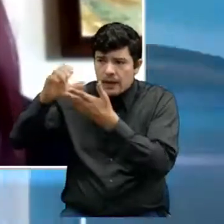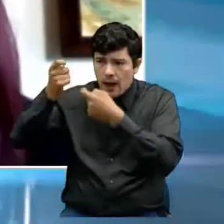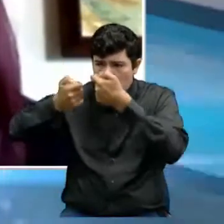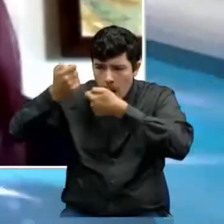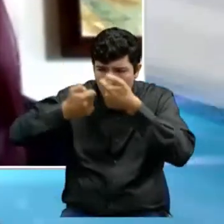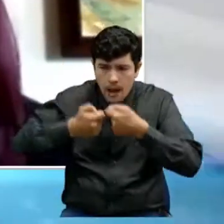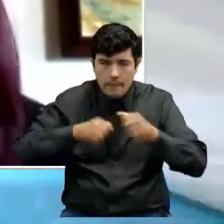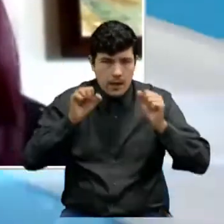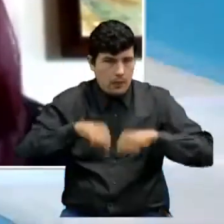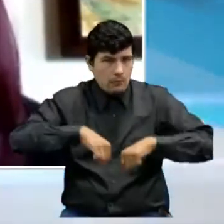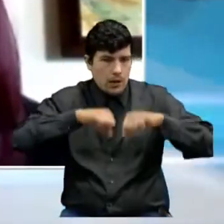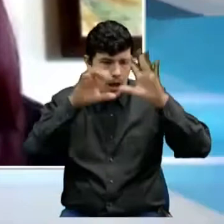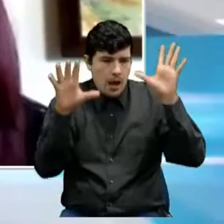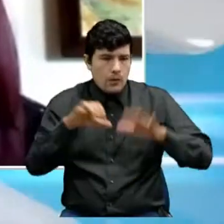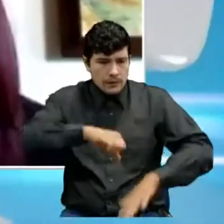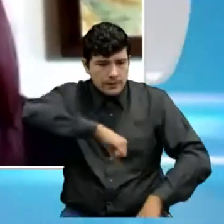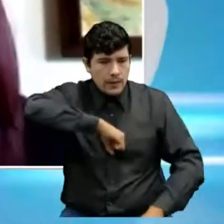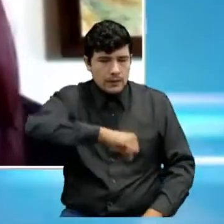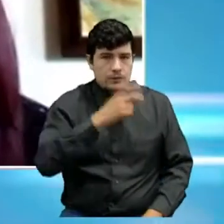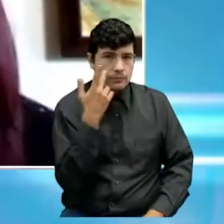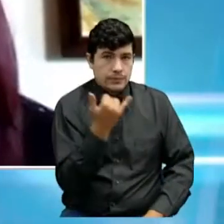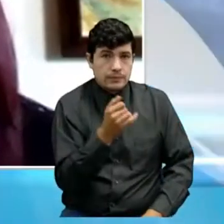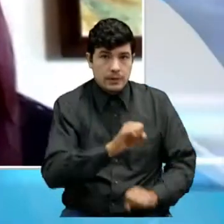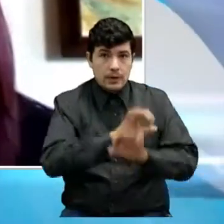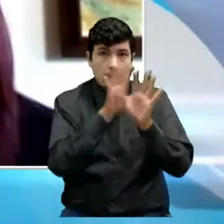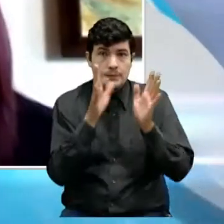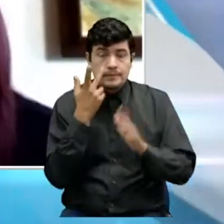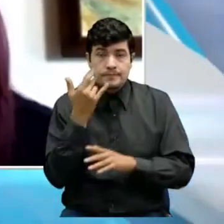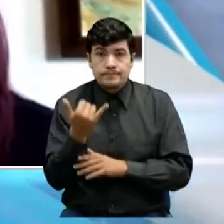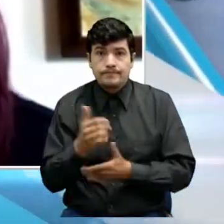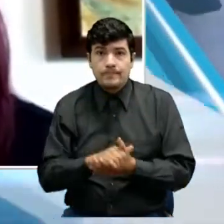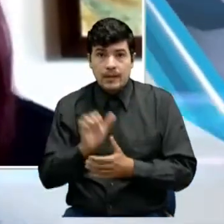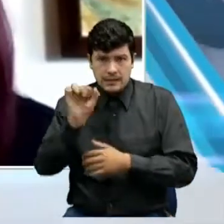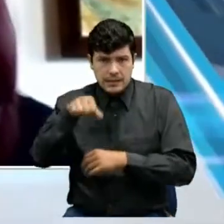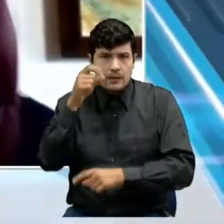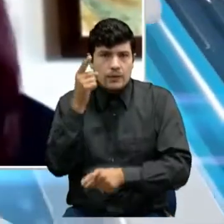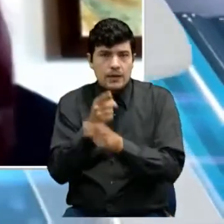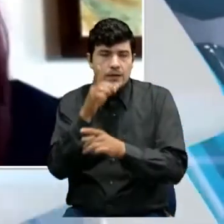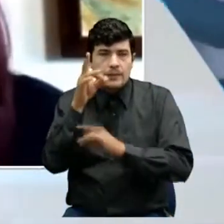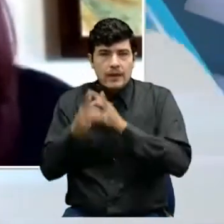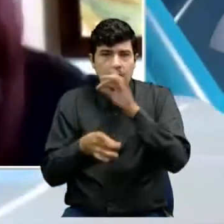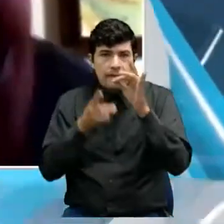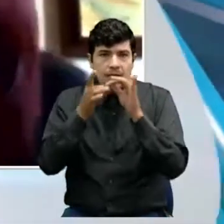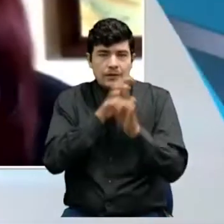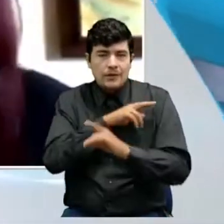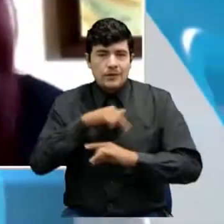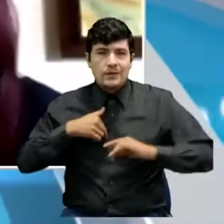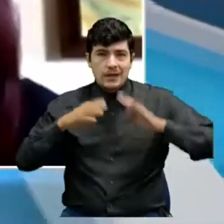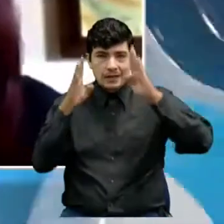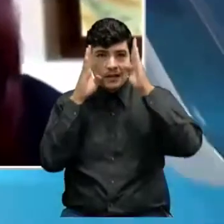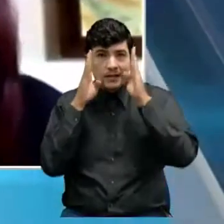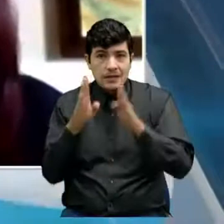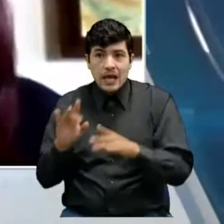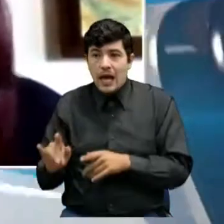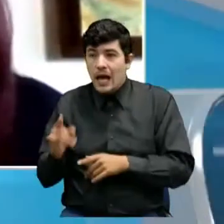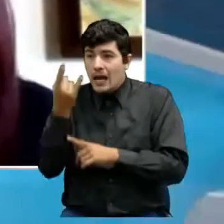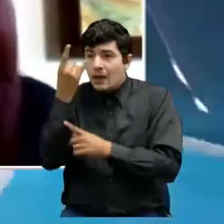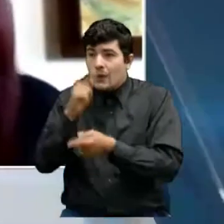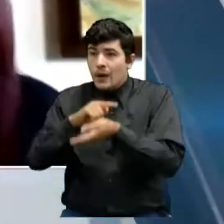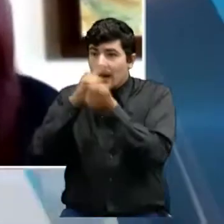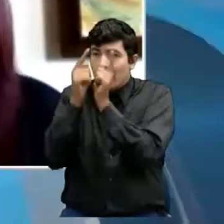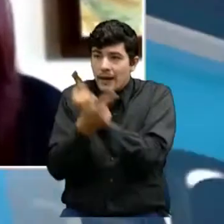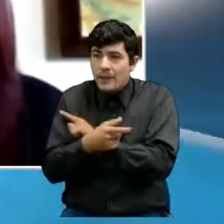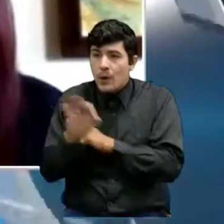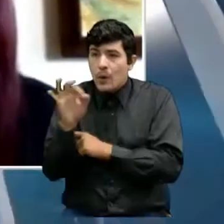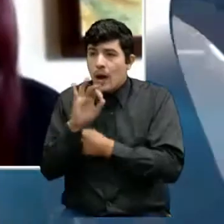derecho a prima de servicios. Perfecto, doctora Ingrid. Estaremos prestos si hay alguna modificación o